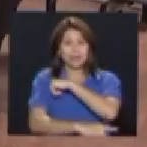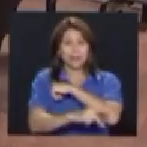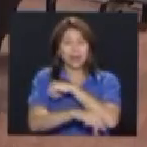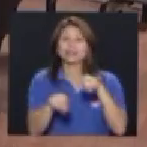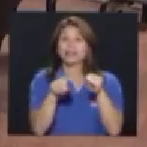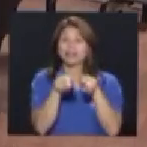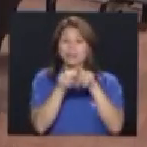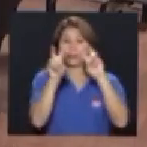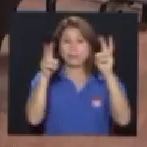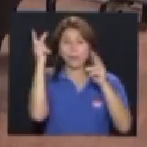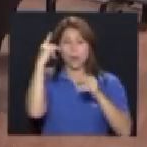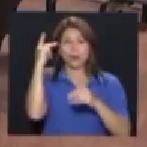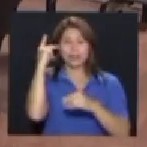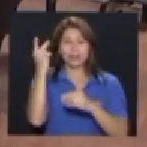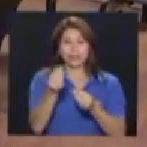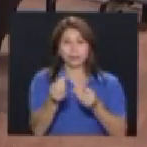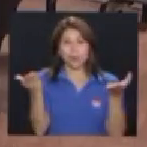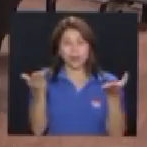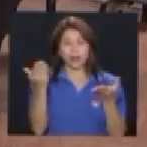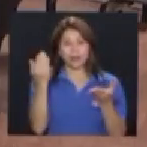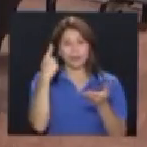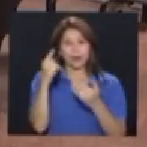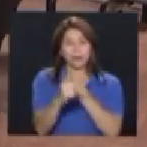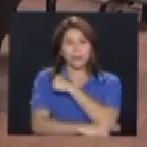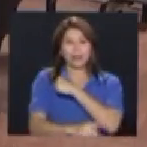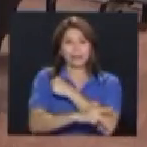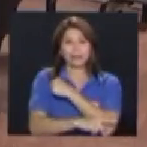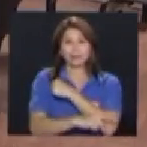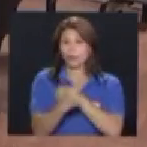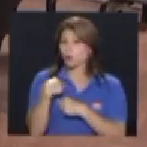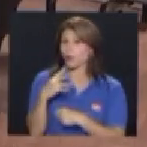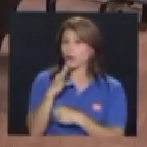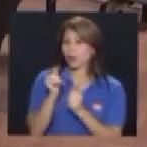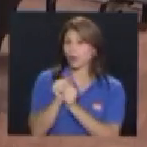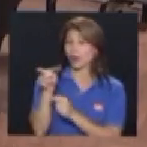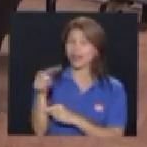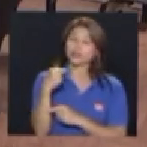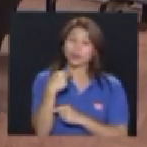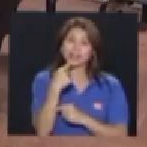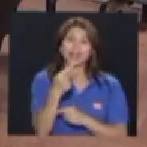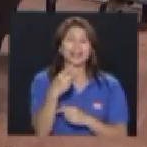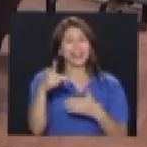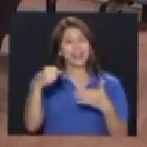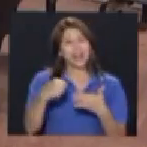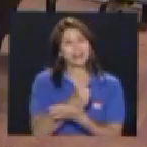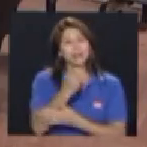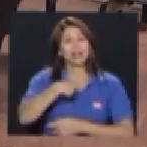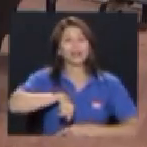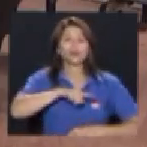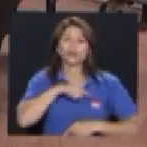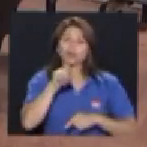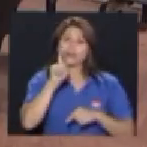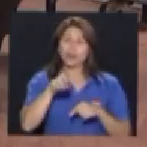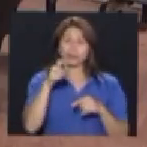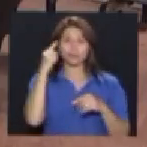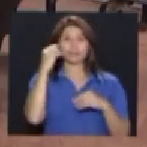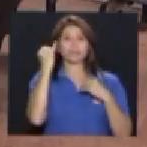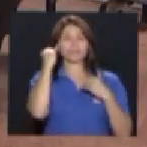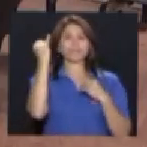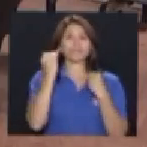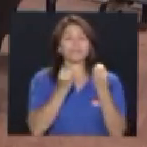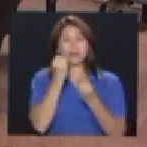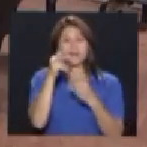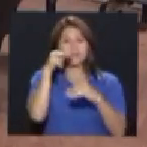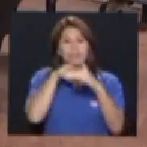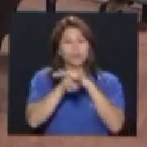públicas para el país. Qué lástima que tengamos que improvisar una visión del desarrollo en donde, por